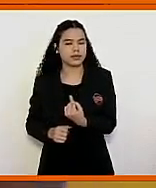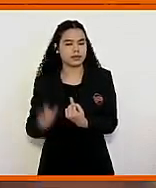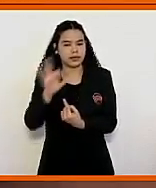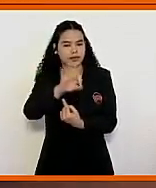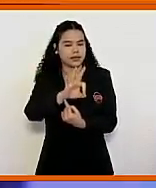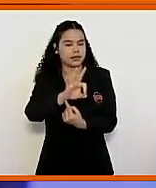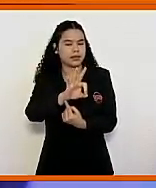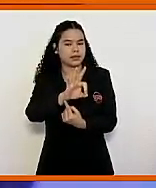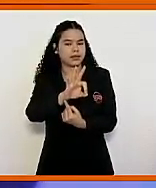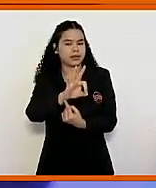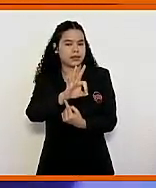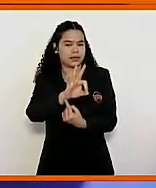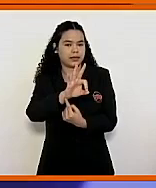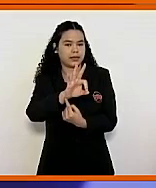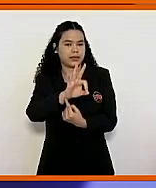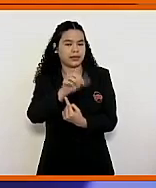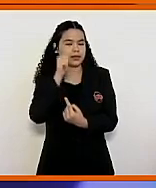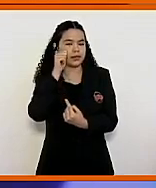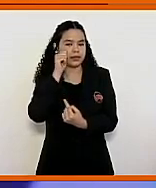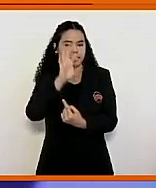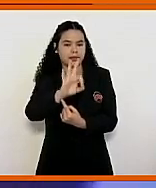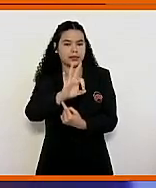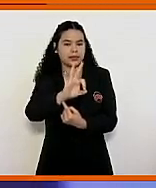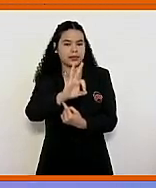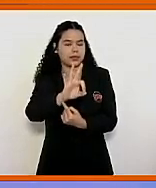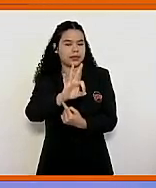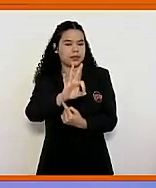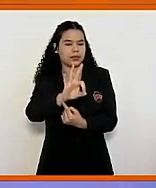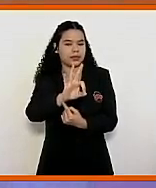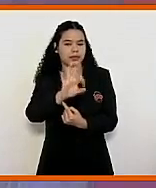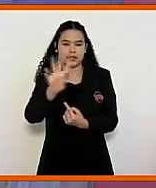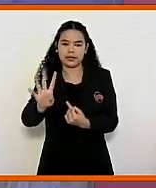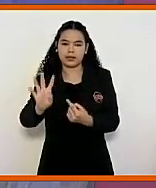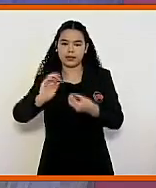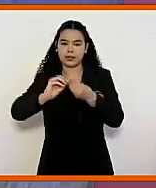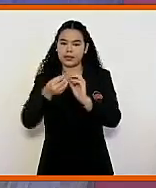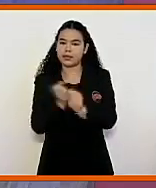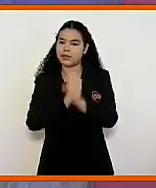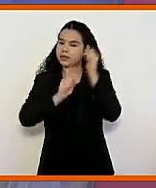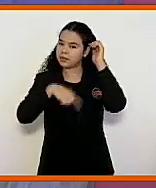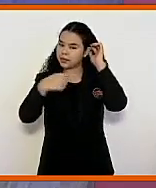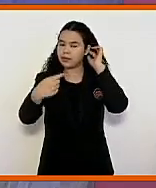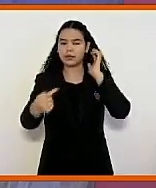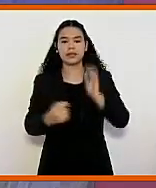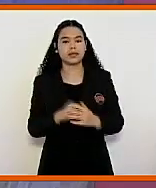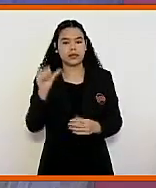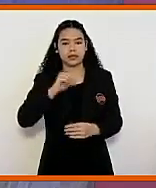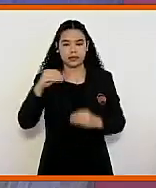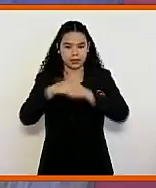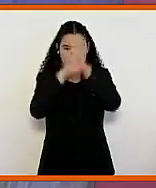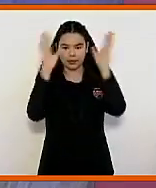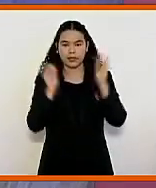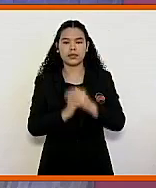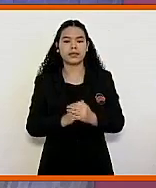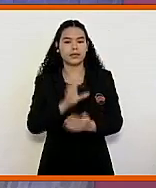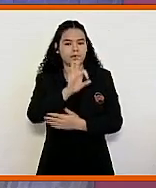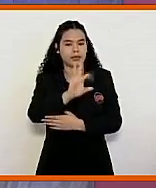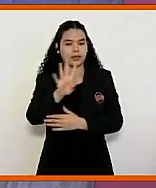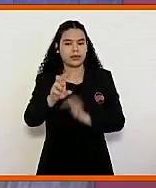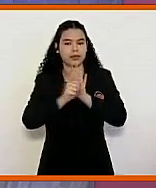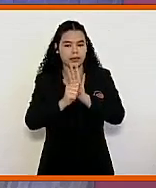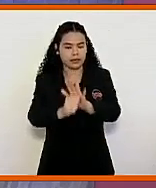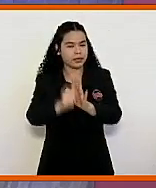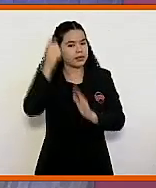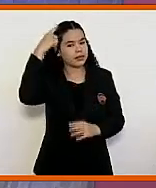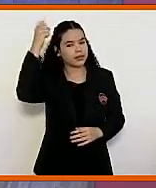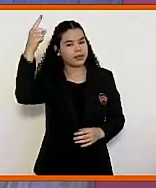9. Segundo dígito, atentos. Este es el 4. El número favorecido para esta linda mañana es el 94, con su